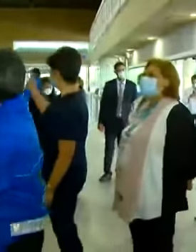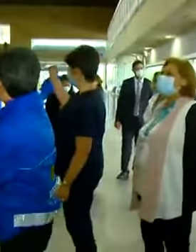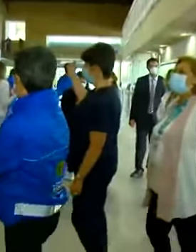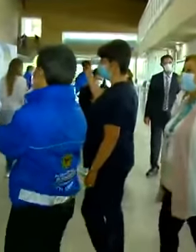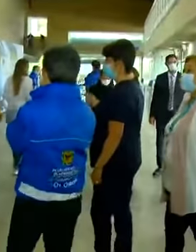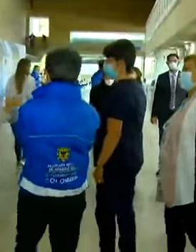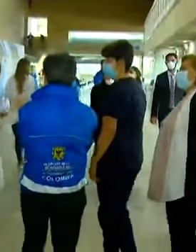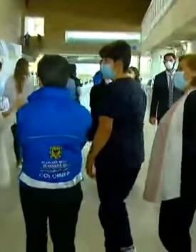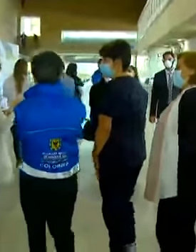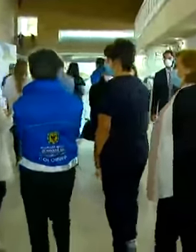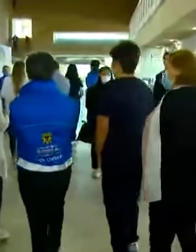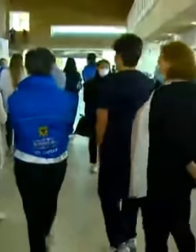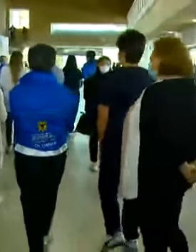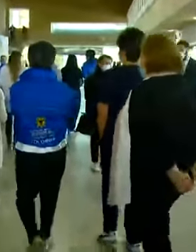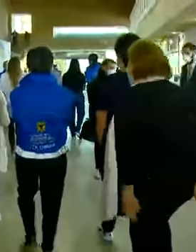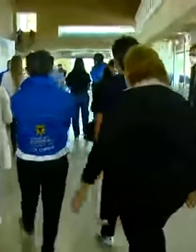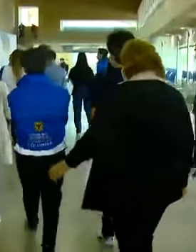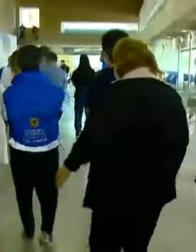Chao, tía. Chao, tía.